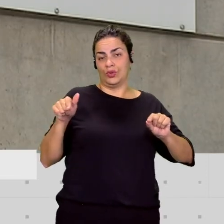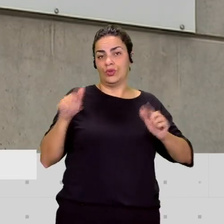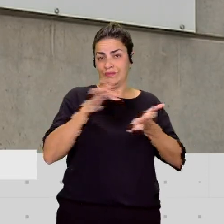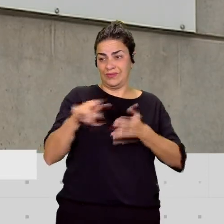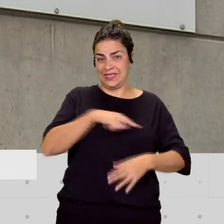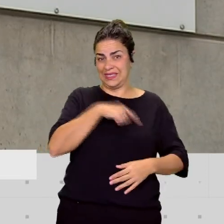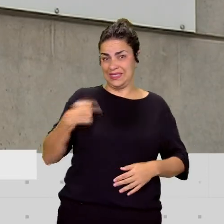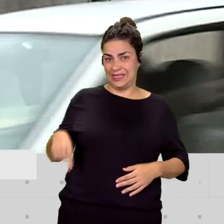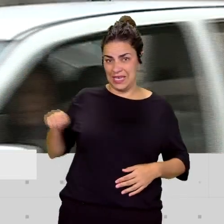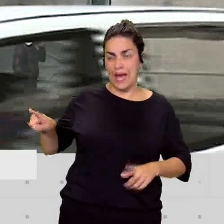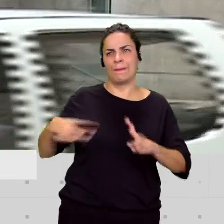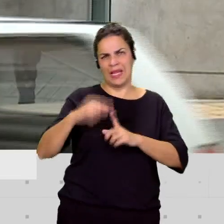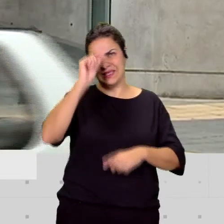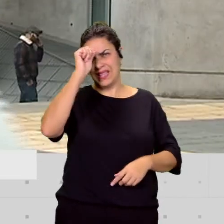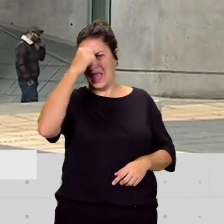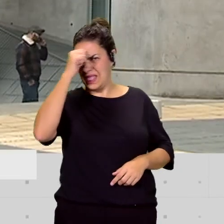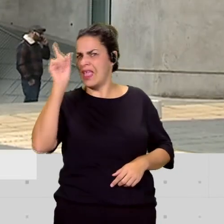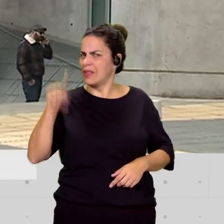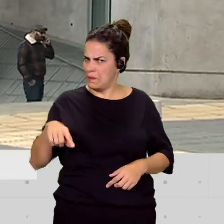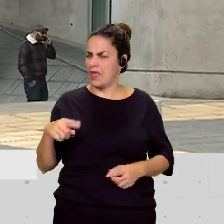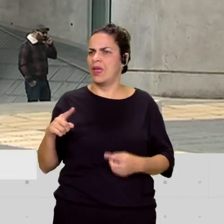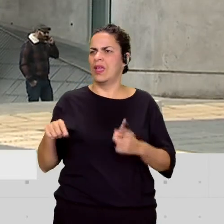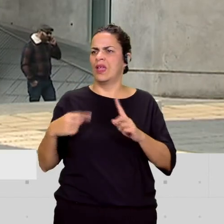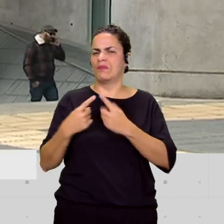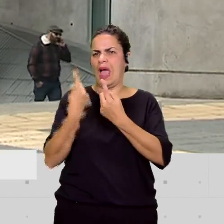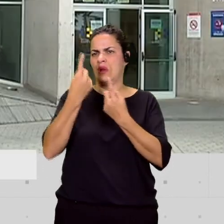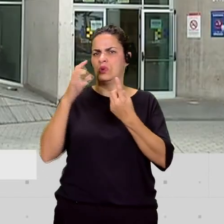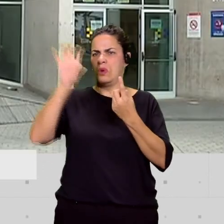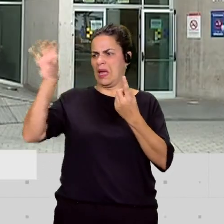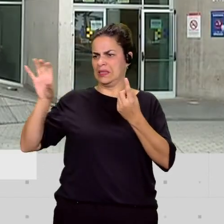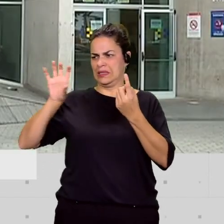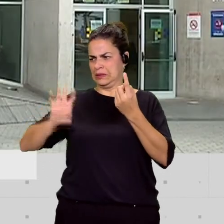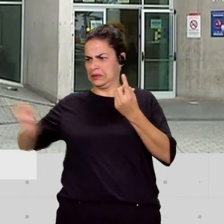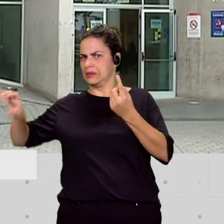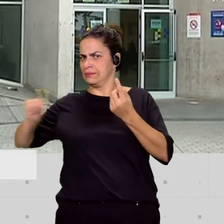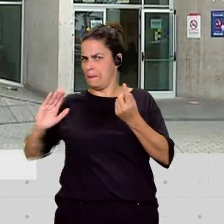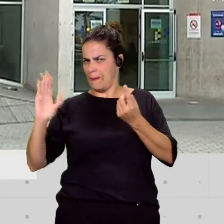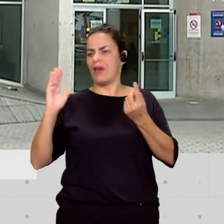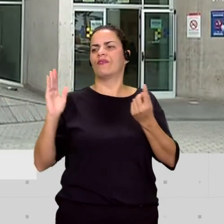fundamentalmente China y India, también afectó a algunos países del Cono Sur el